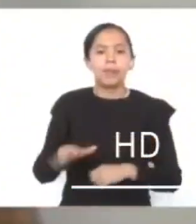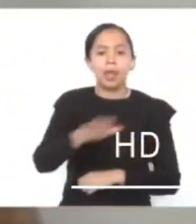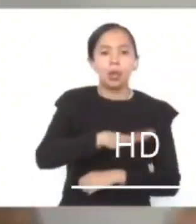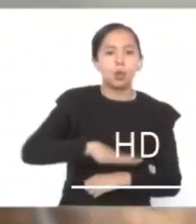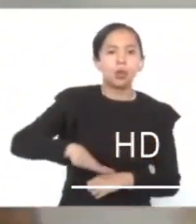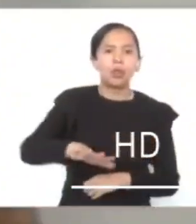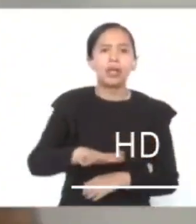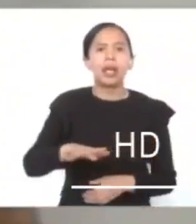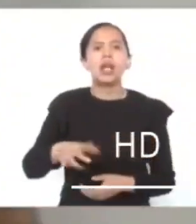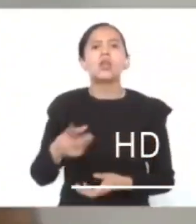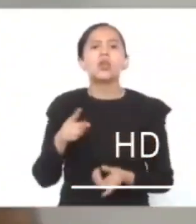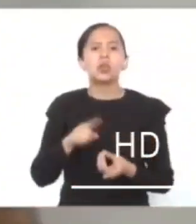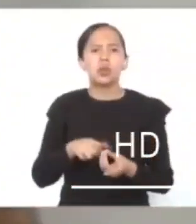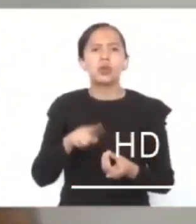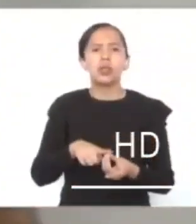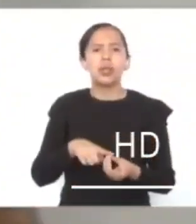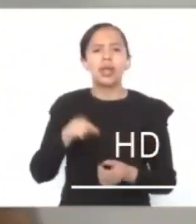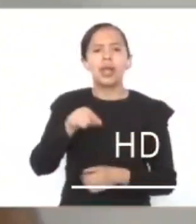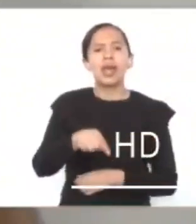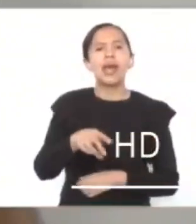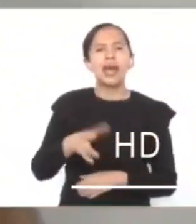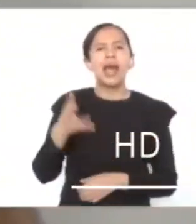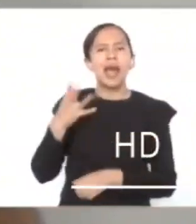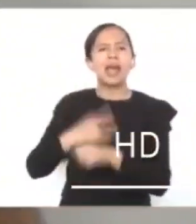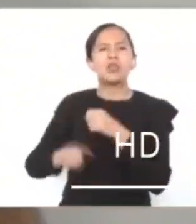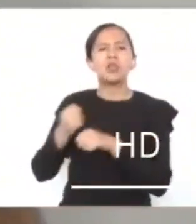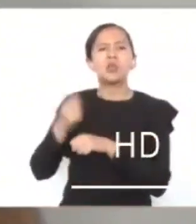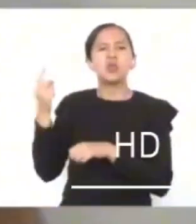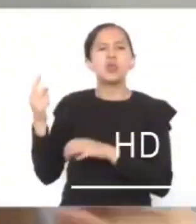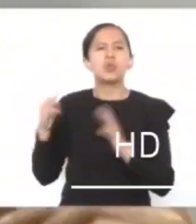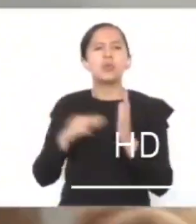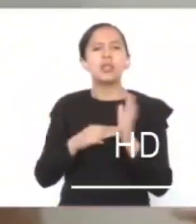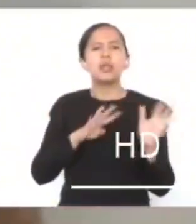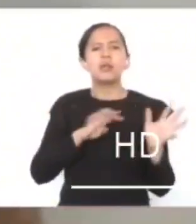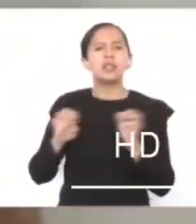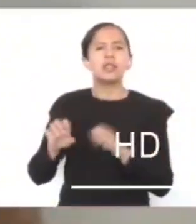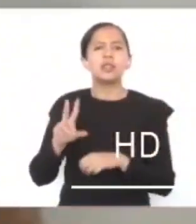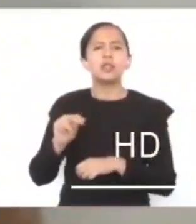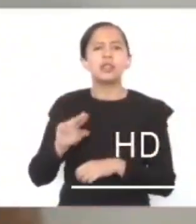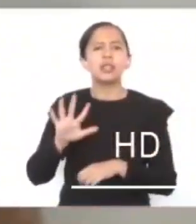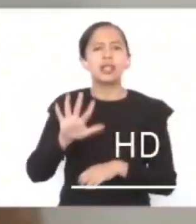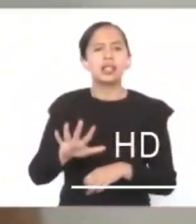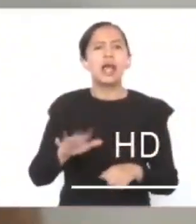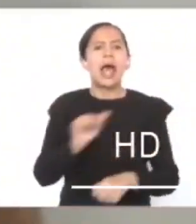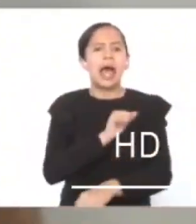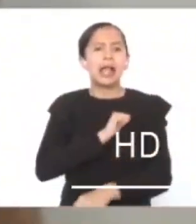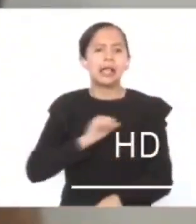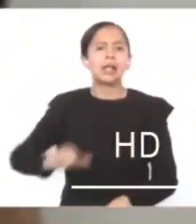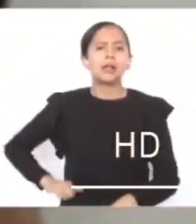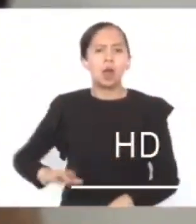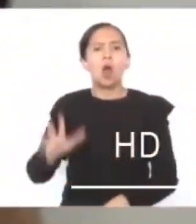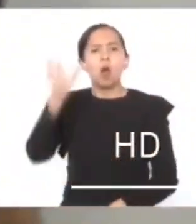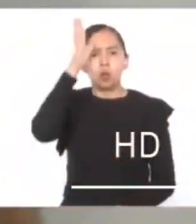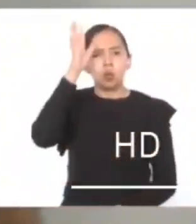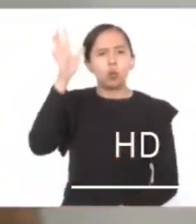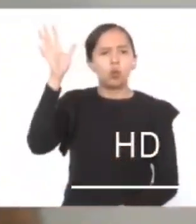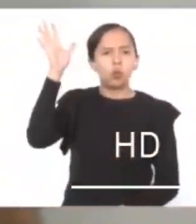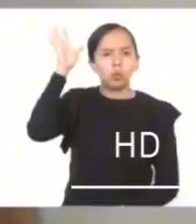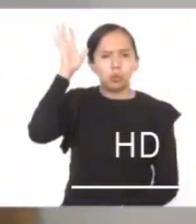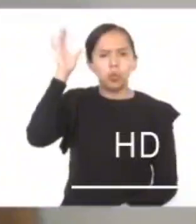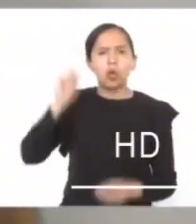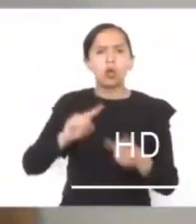estaría ubicada, como dice usted, en el sismo de 1985 en alcaldías como la Cuauhtémoc